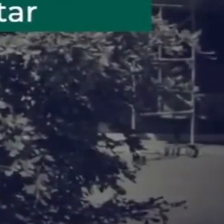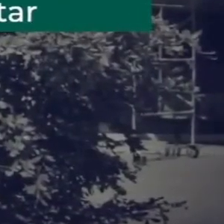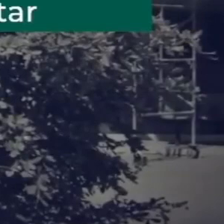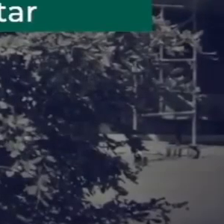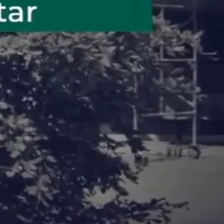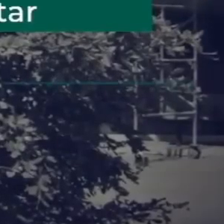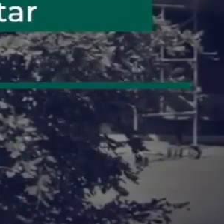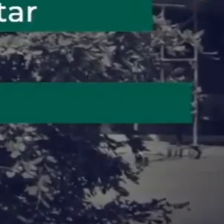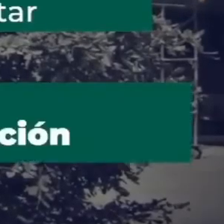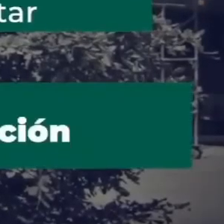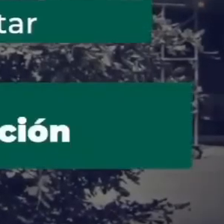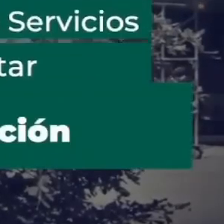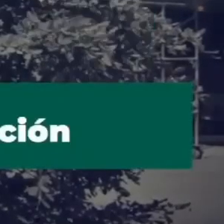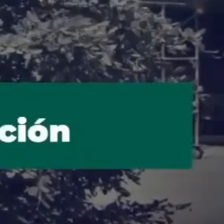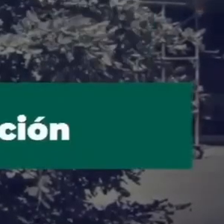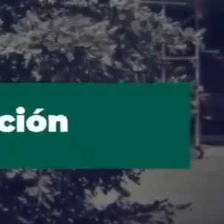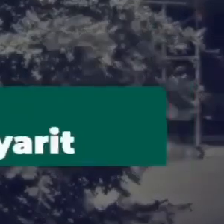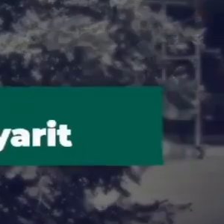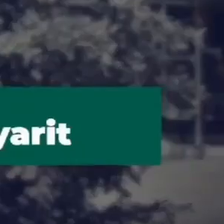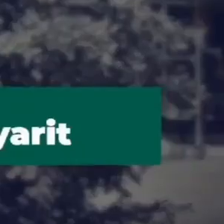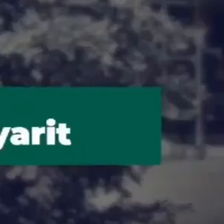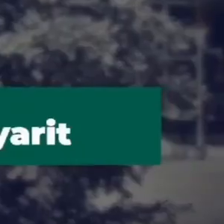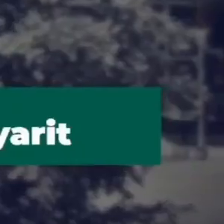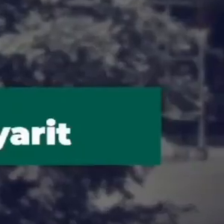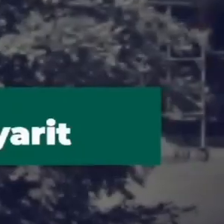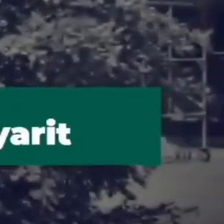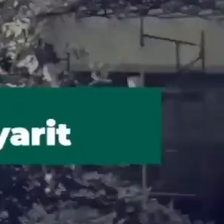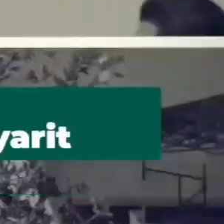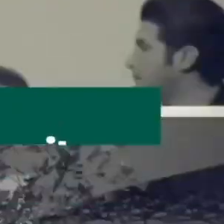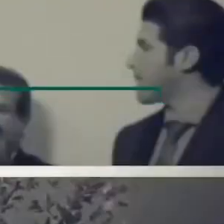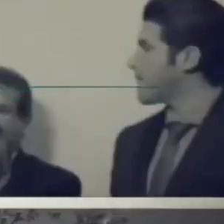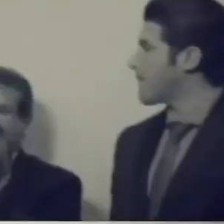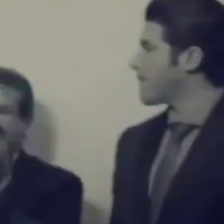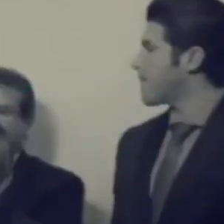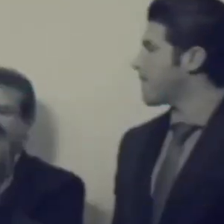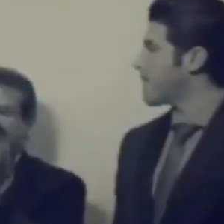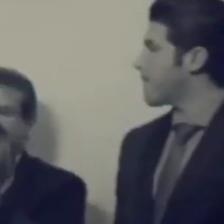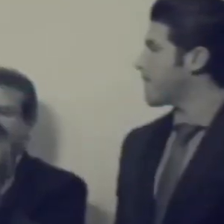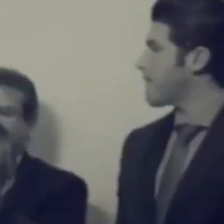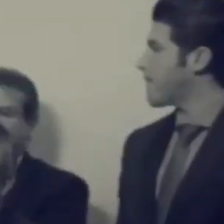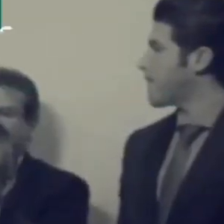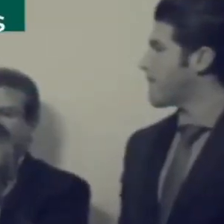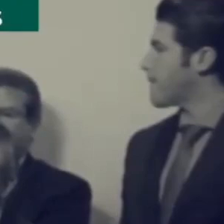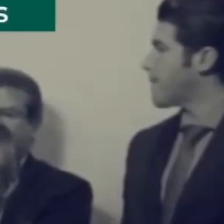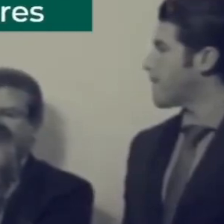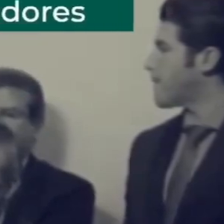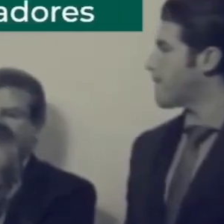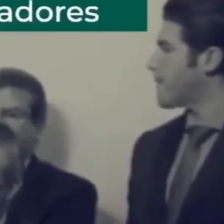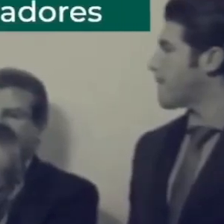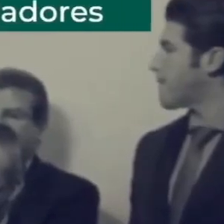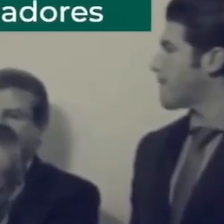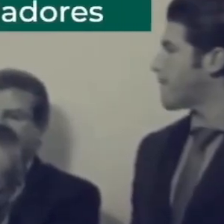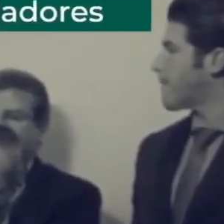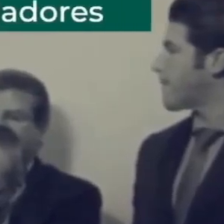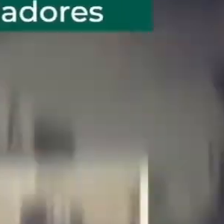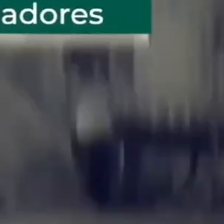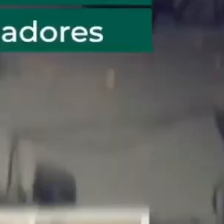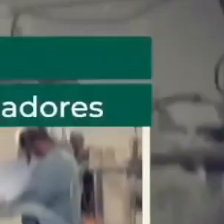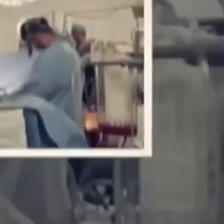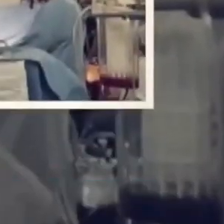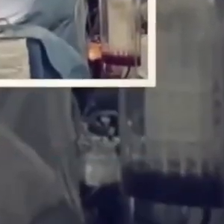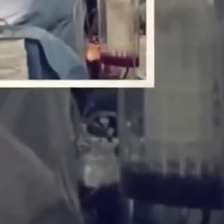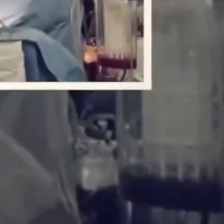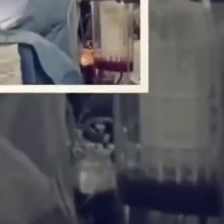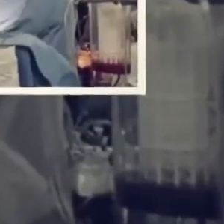del IMSS para el Bienestar. Inicia la federalización de la salud de Nayarit. Nace la estrategia ELSA para cuidar la salud de las y los